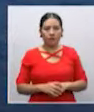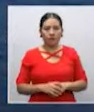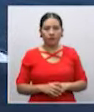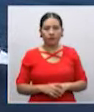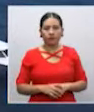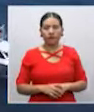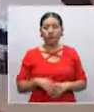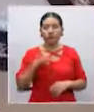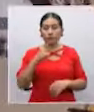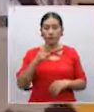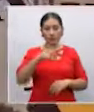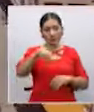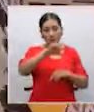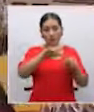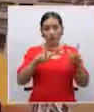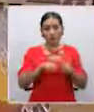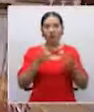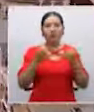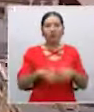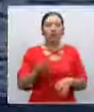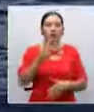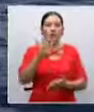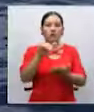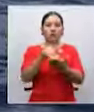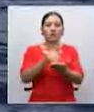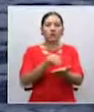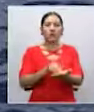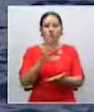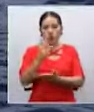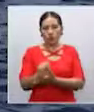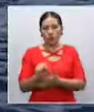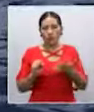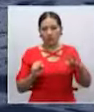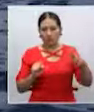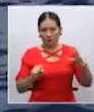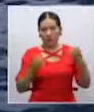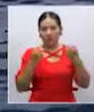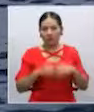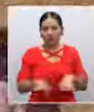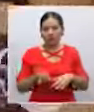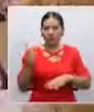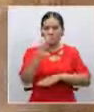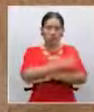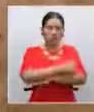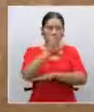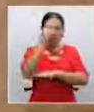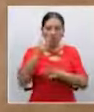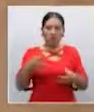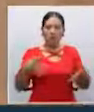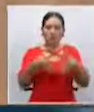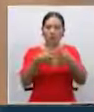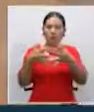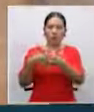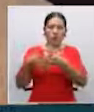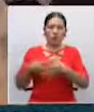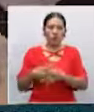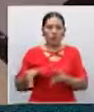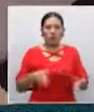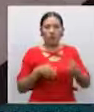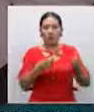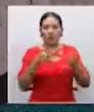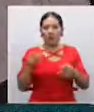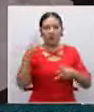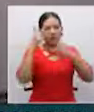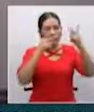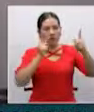Solamente en el sector del lago Titicaca, el turismo sufre una afectación económica de más de 4 millones de bolivianos a causa de bloqueos de carreteras que generan un sector de los